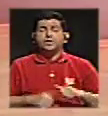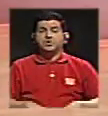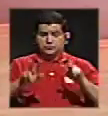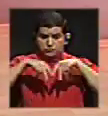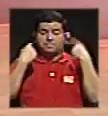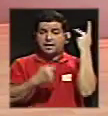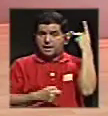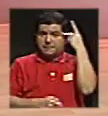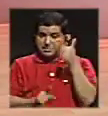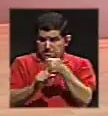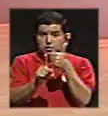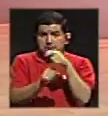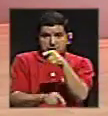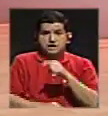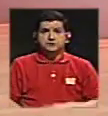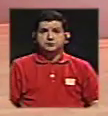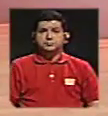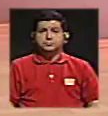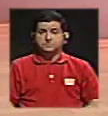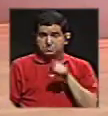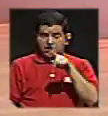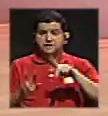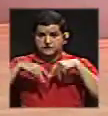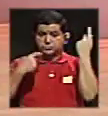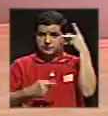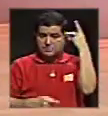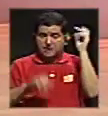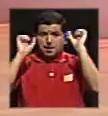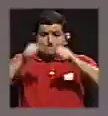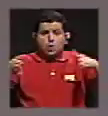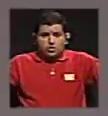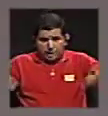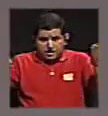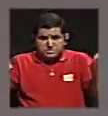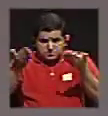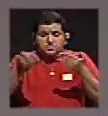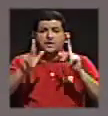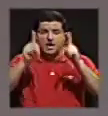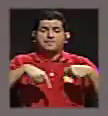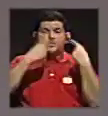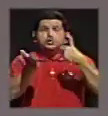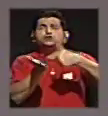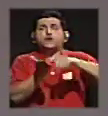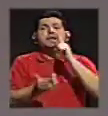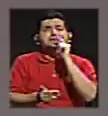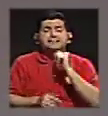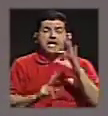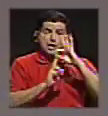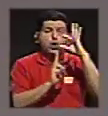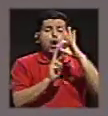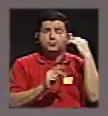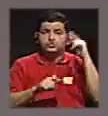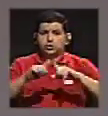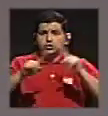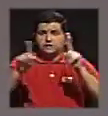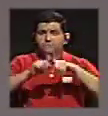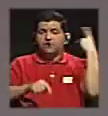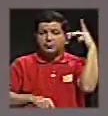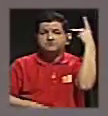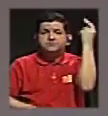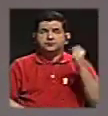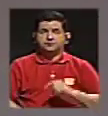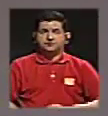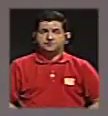políticos es un desafío para los partidos políticos porque quien puede entusiasmar a los ciudadanos para ir a votar son las alternativas políticas